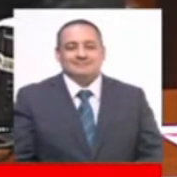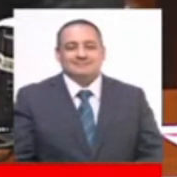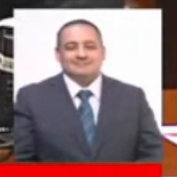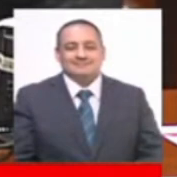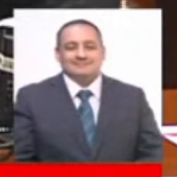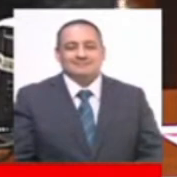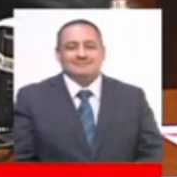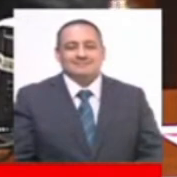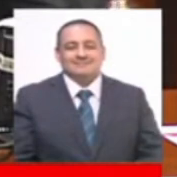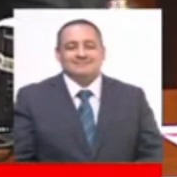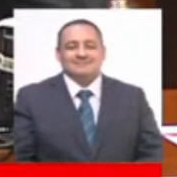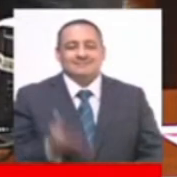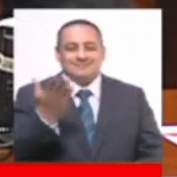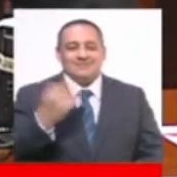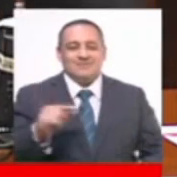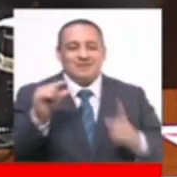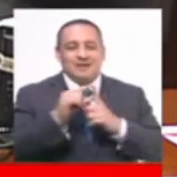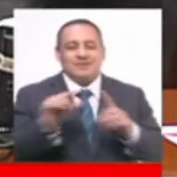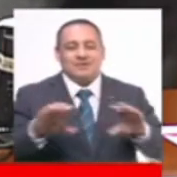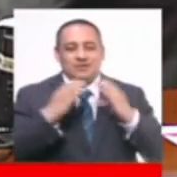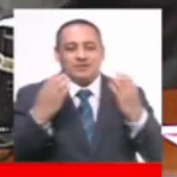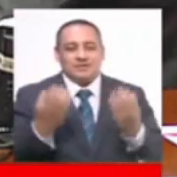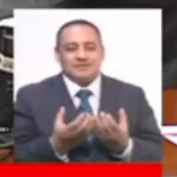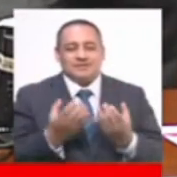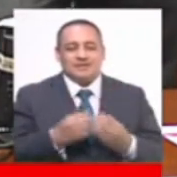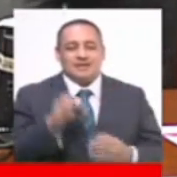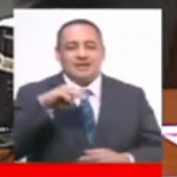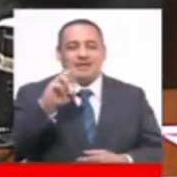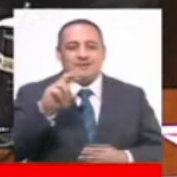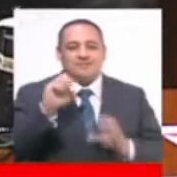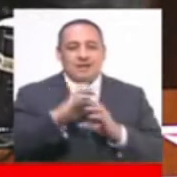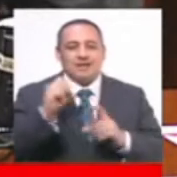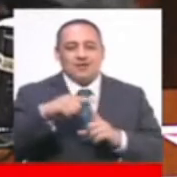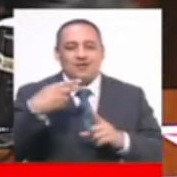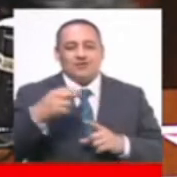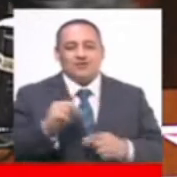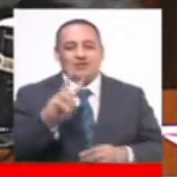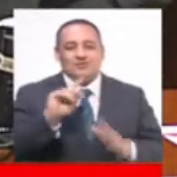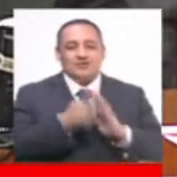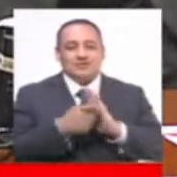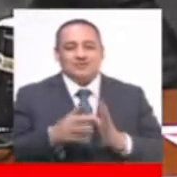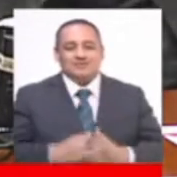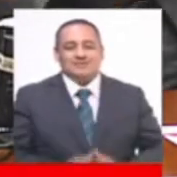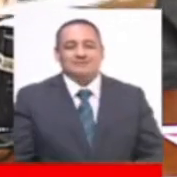Tiene la palabra la congresista Margot Palacios por 2 minutos.